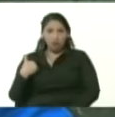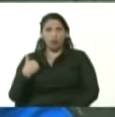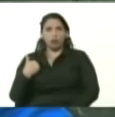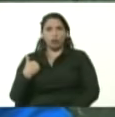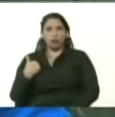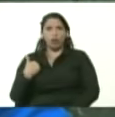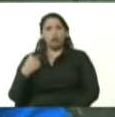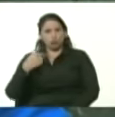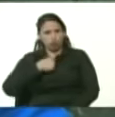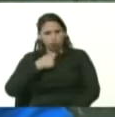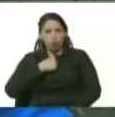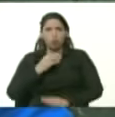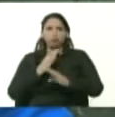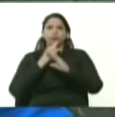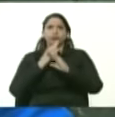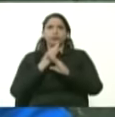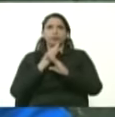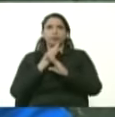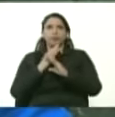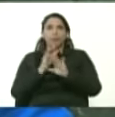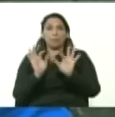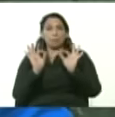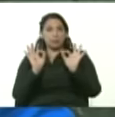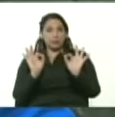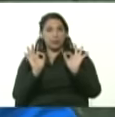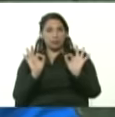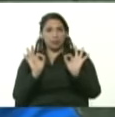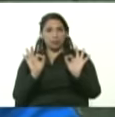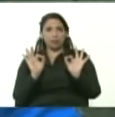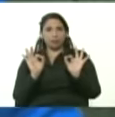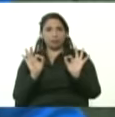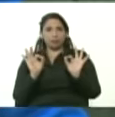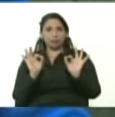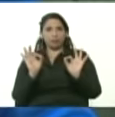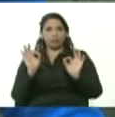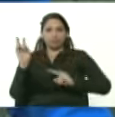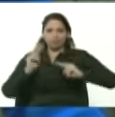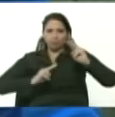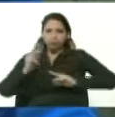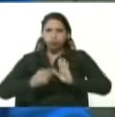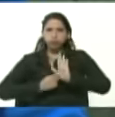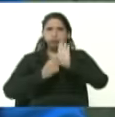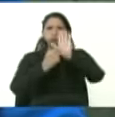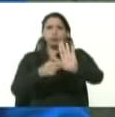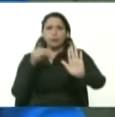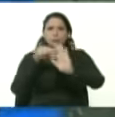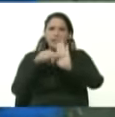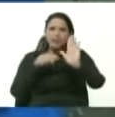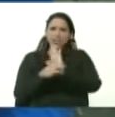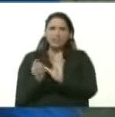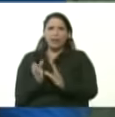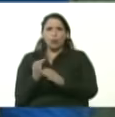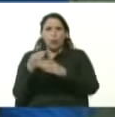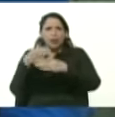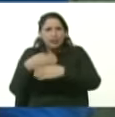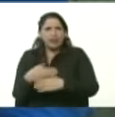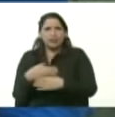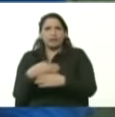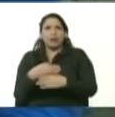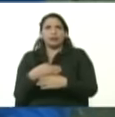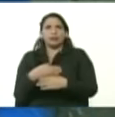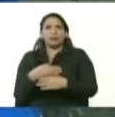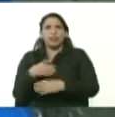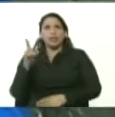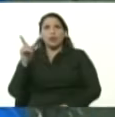detenerme particularmente a exponer las medidas coercitivas unilaterales y por